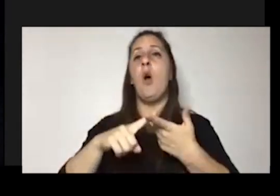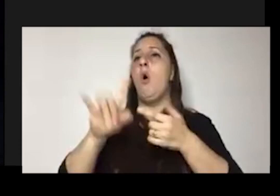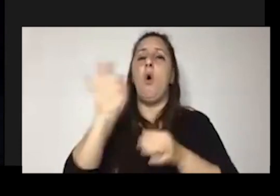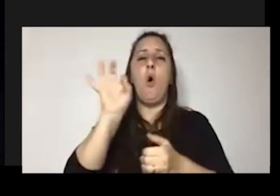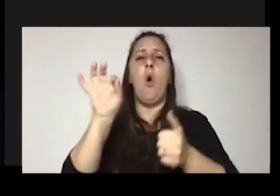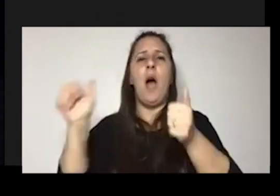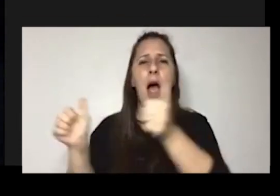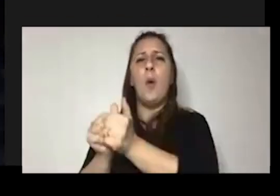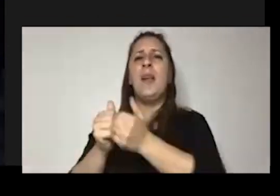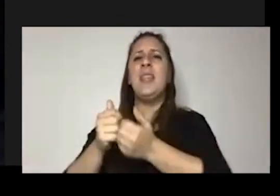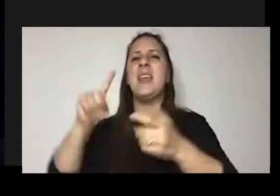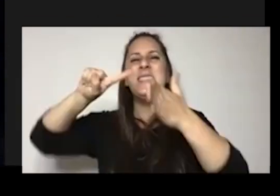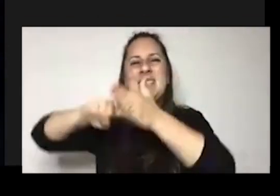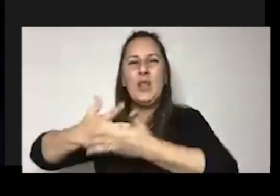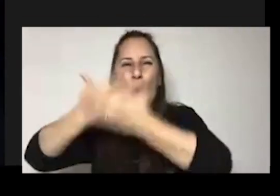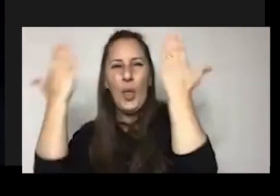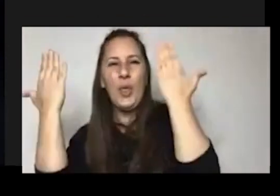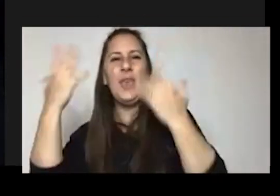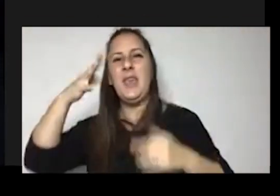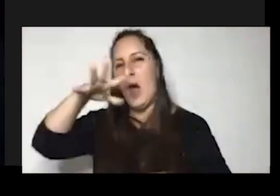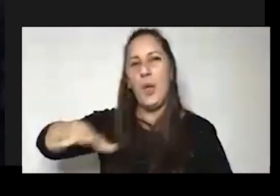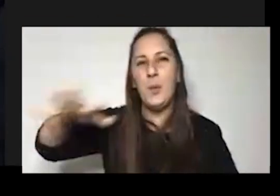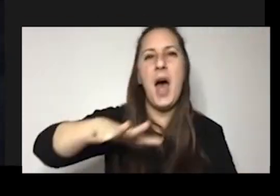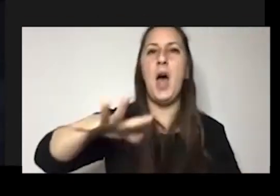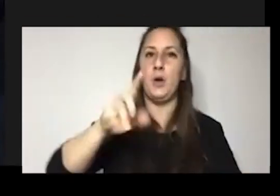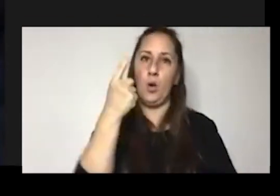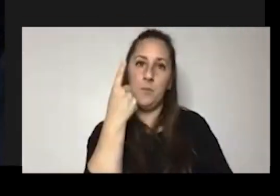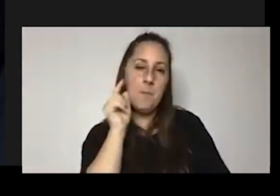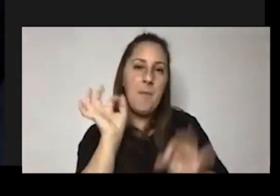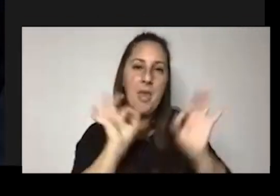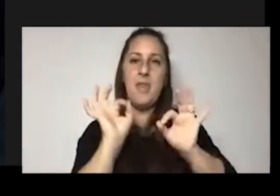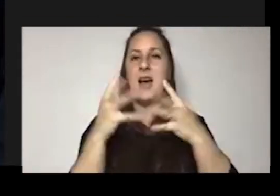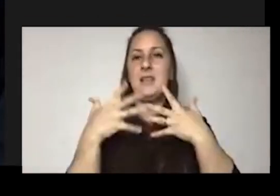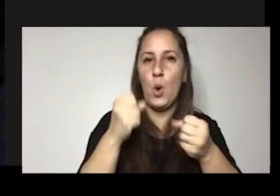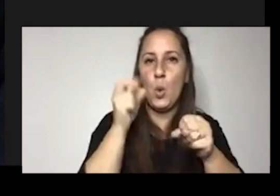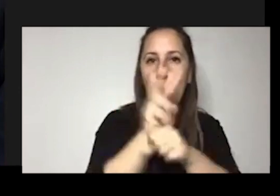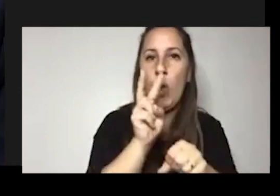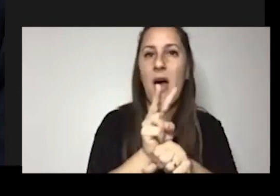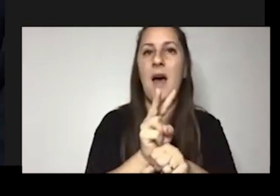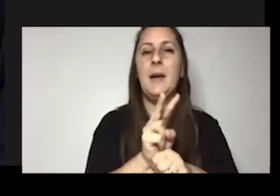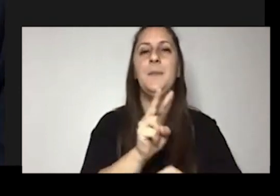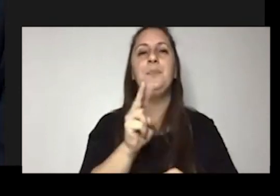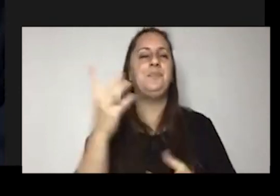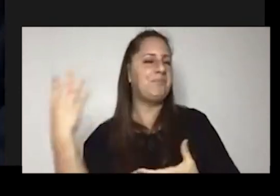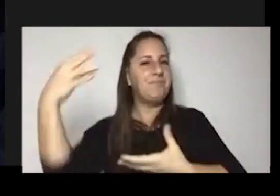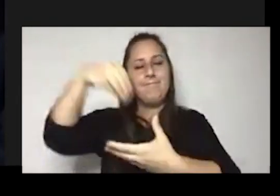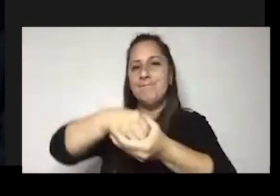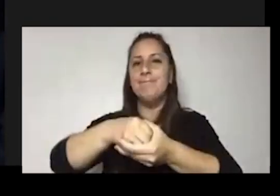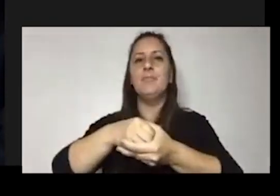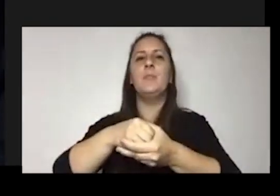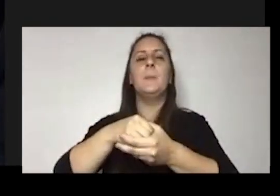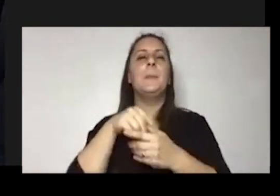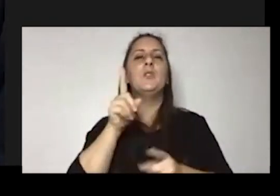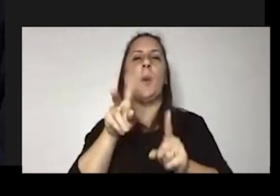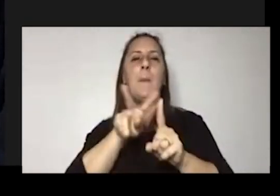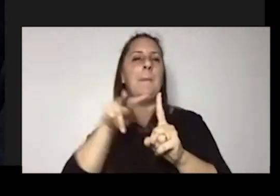días y hogares con todas las medidas sanitarias que hicieran falta, el poder incorporar la perspectiva de la discapacidad en